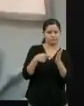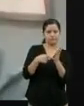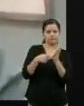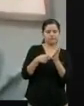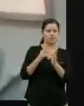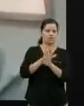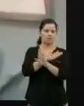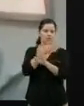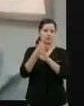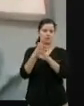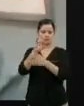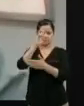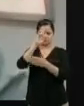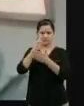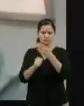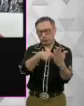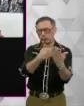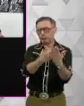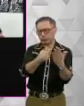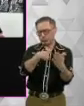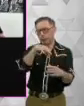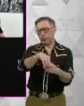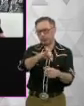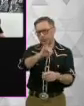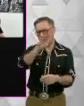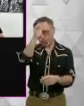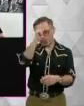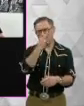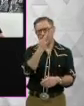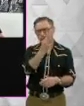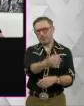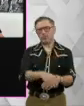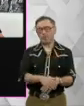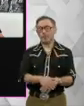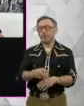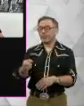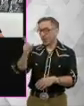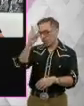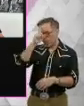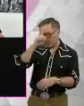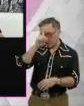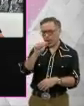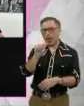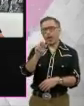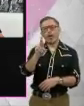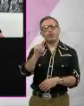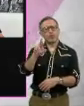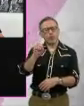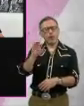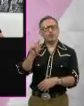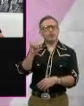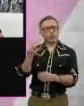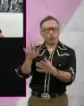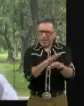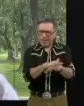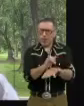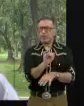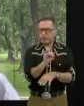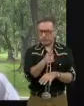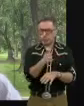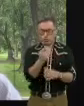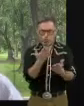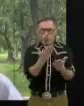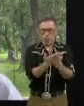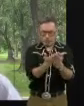las impugnaciones presentadas por los partidos. De inmediato, a través de la red social X, Alejandro Moreno Cárdenas, líder